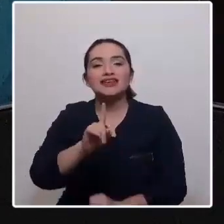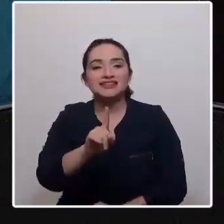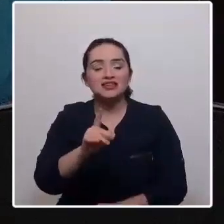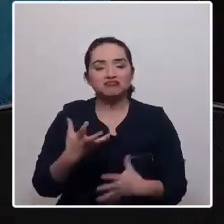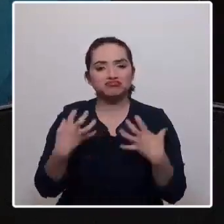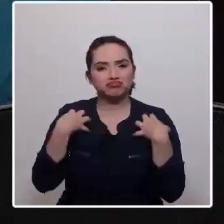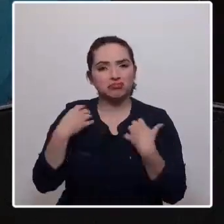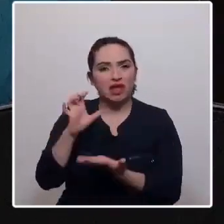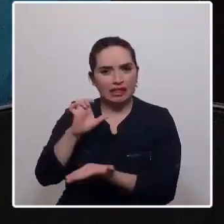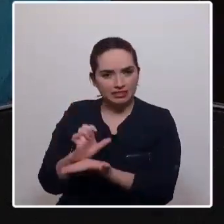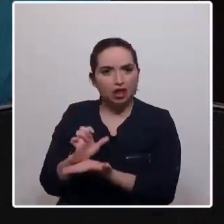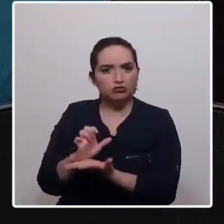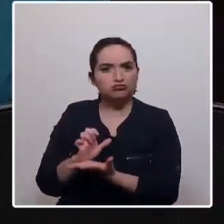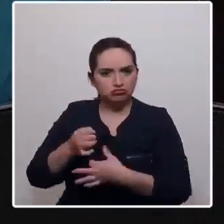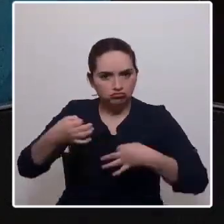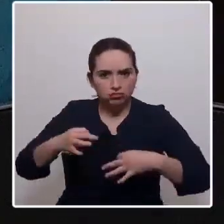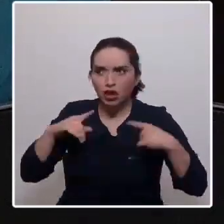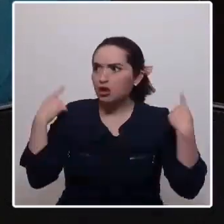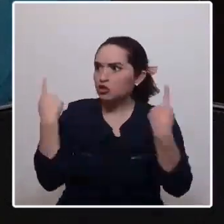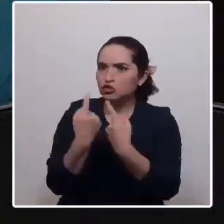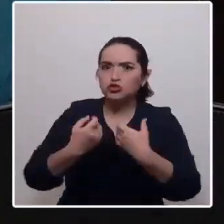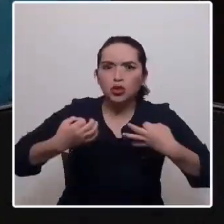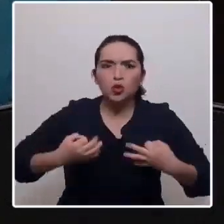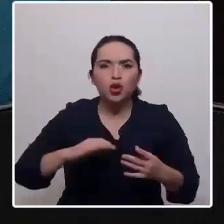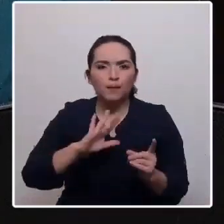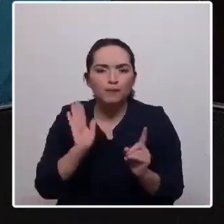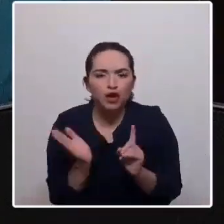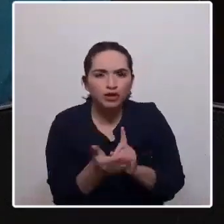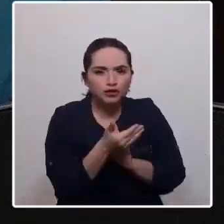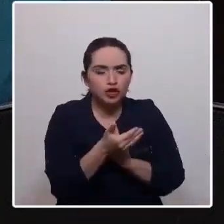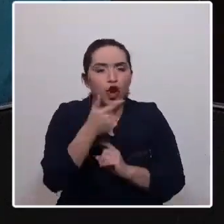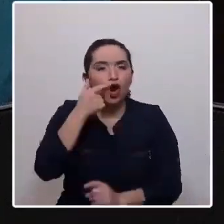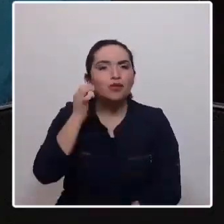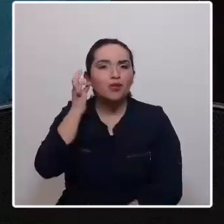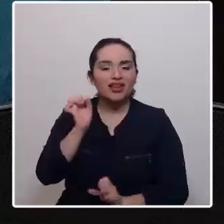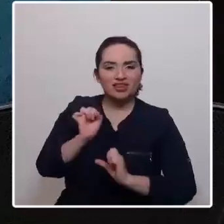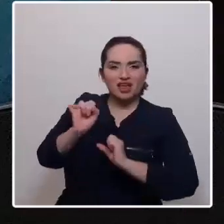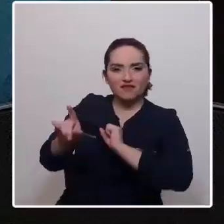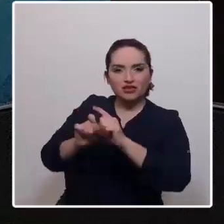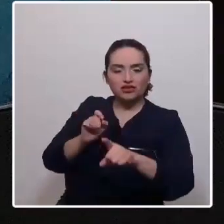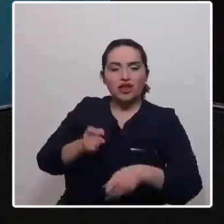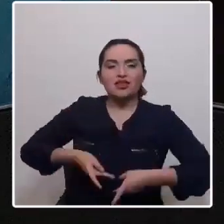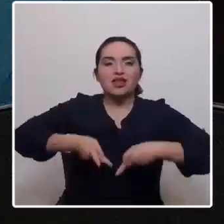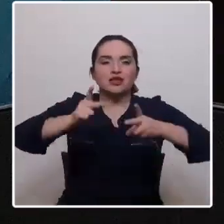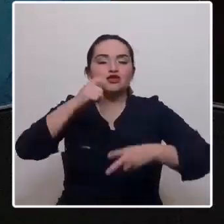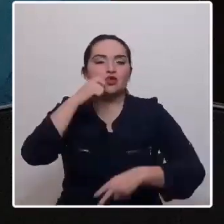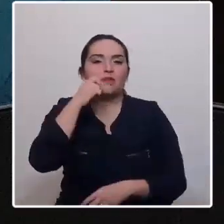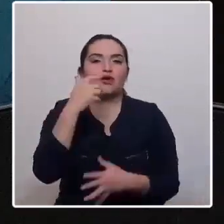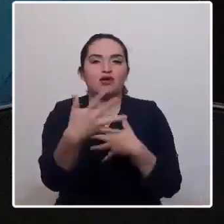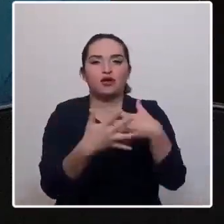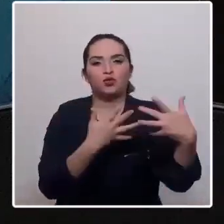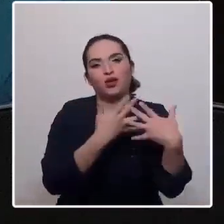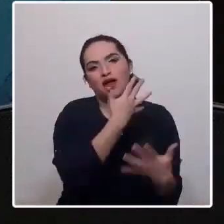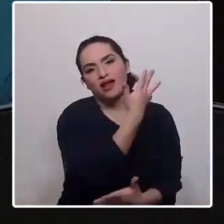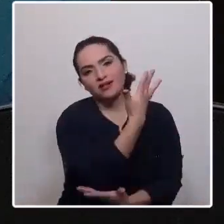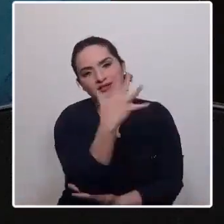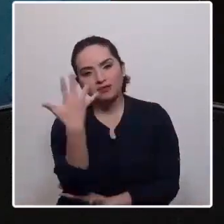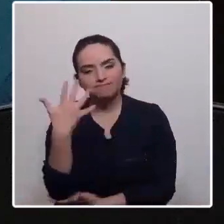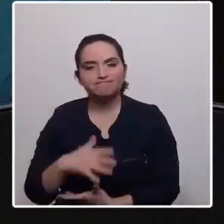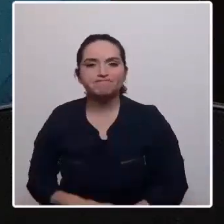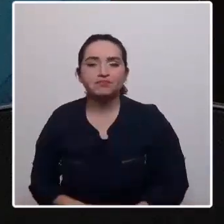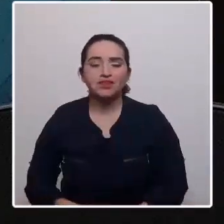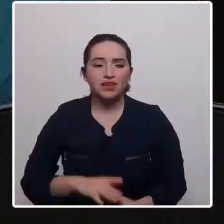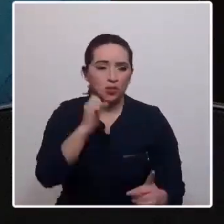Estado garantizar un entorno seguro y protección a las defensoras y defensores de los derechos humanos y de la naturaleza. No más muertes